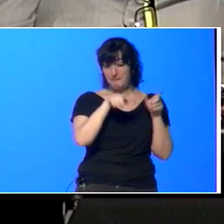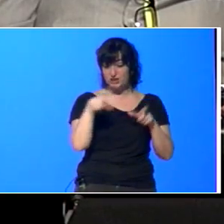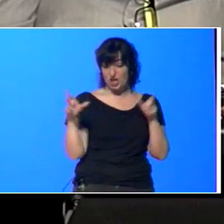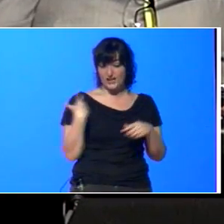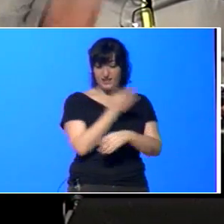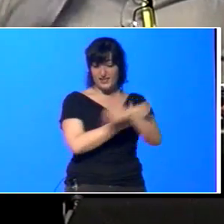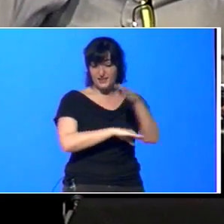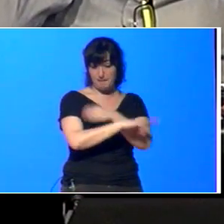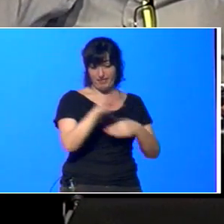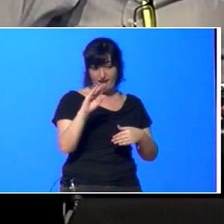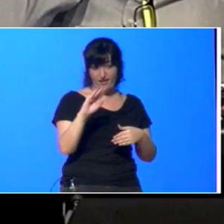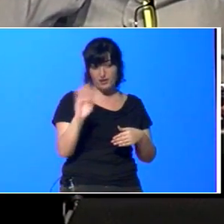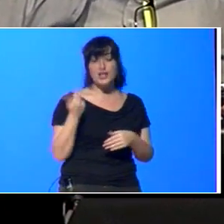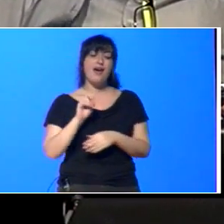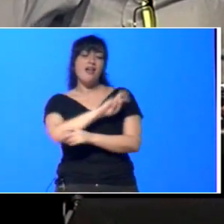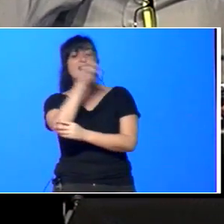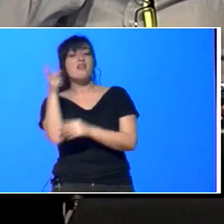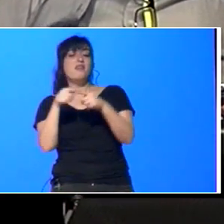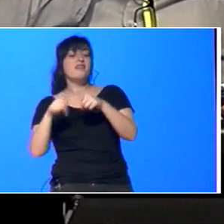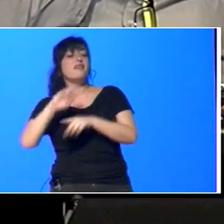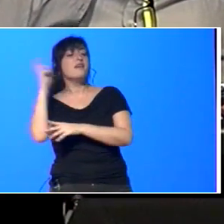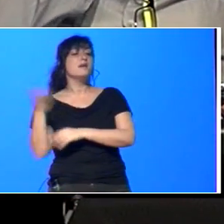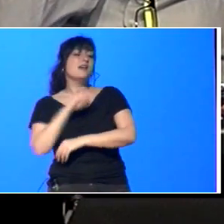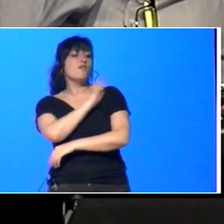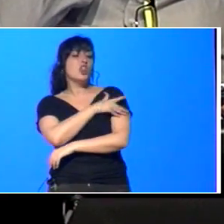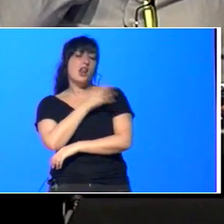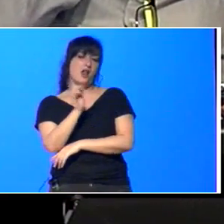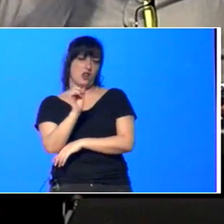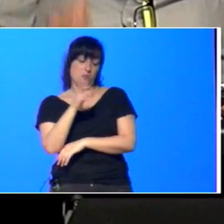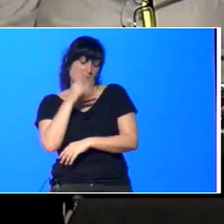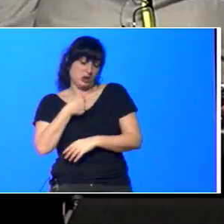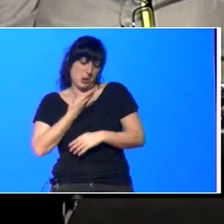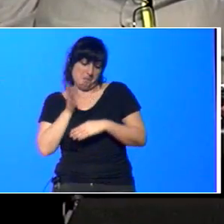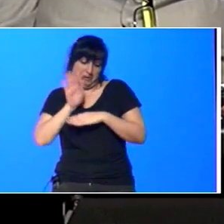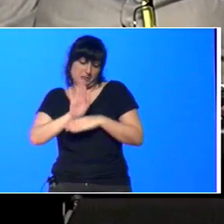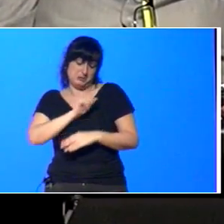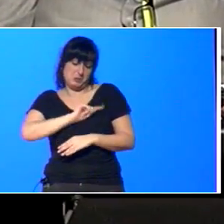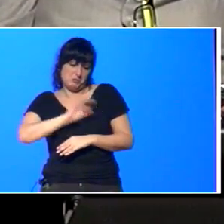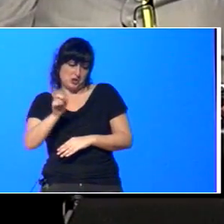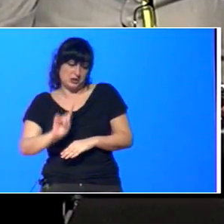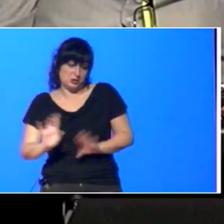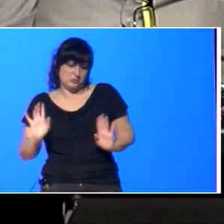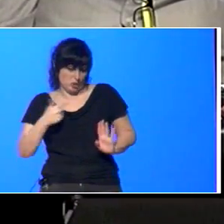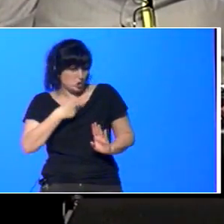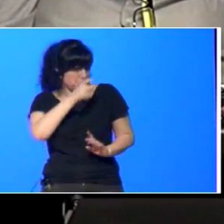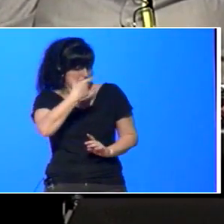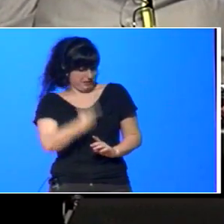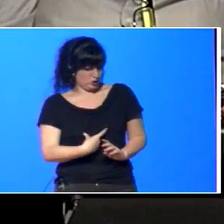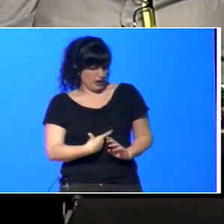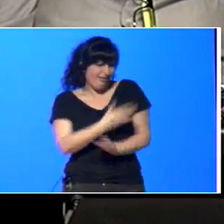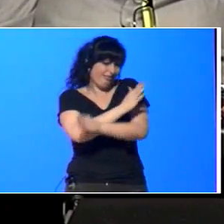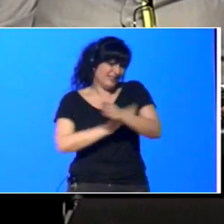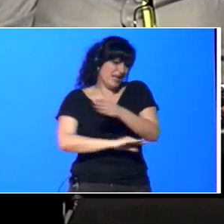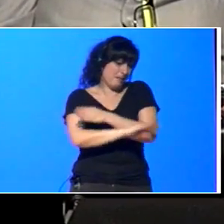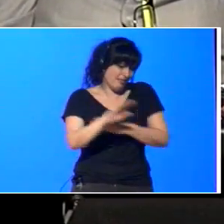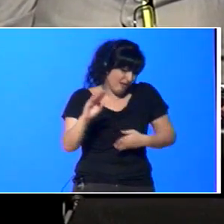mí no me siento representado con diversidad funcional, yo soy una persona que tiene discapacidad objetiva, tengo